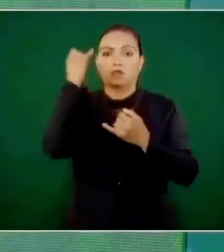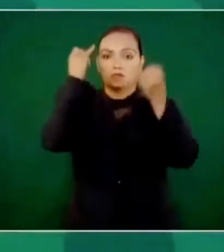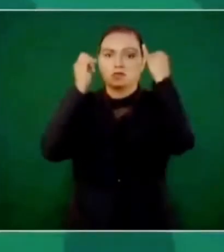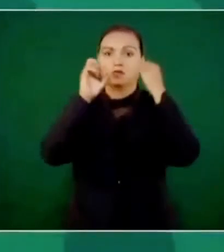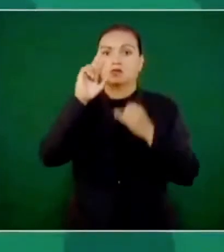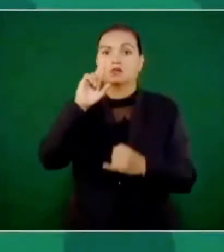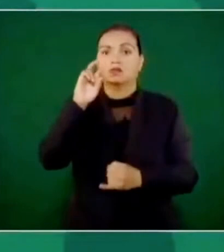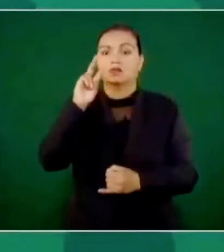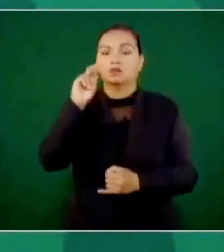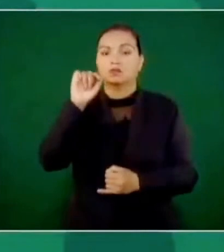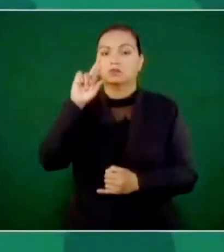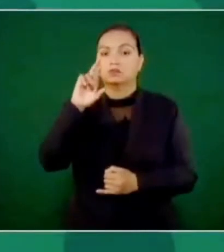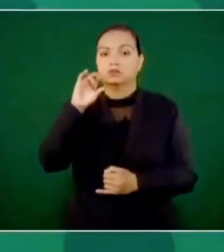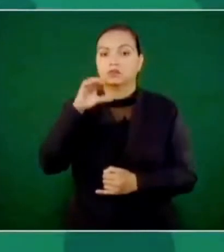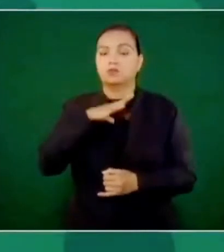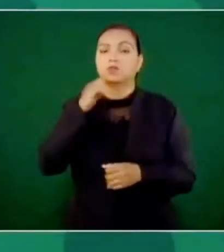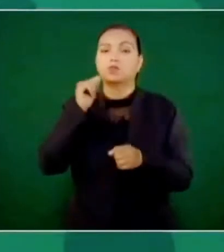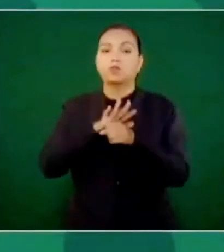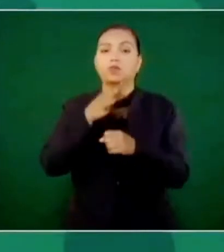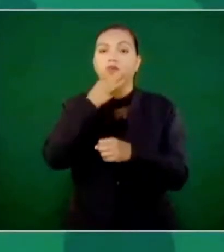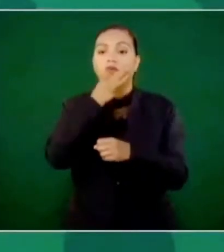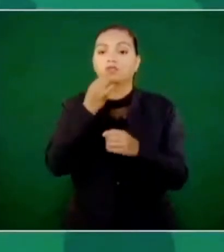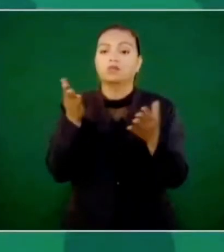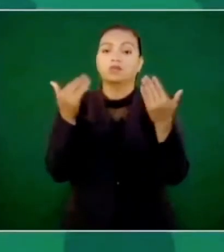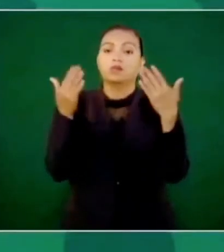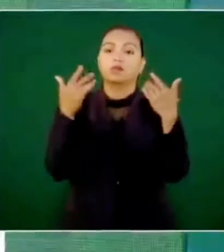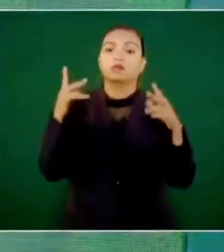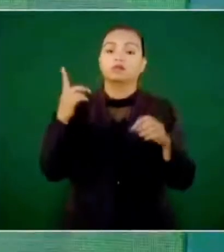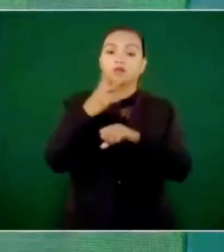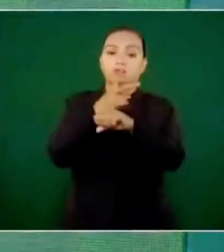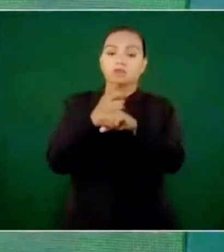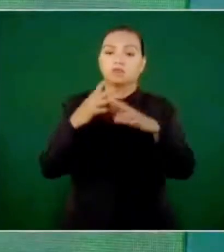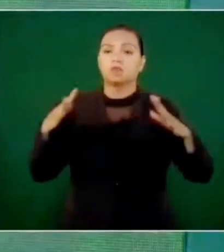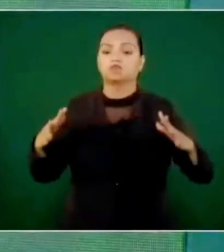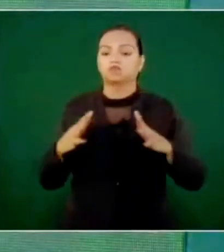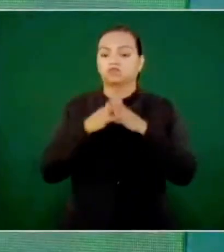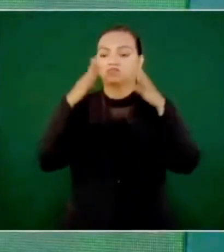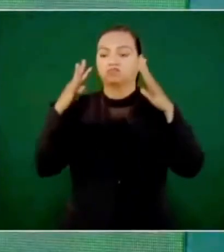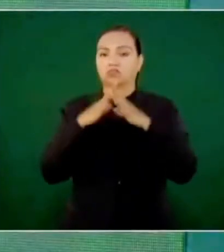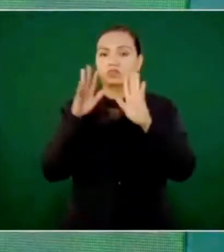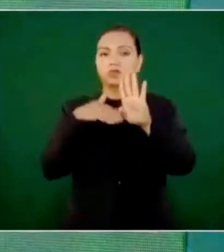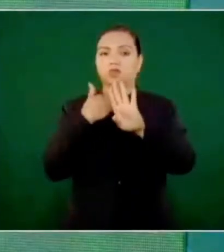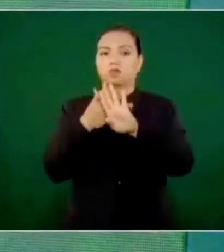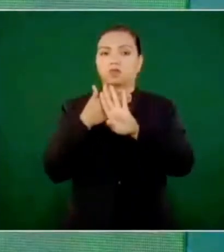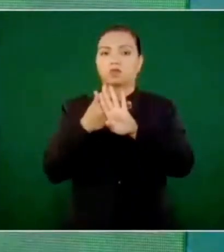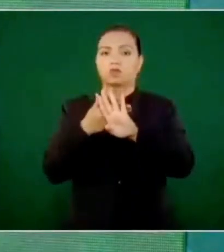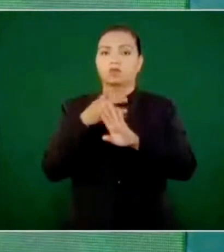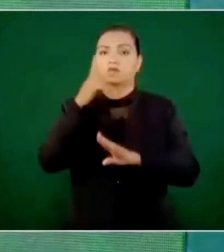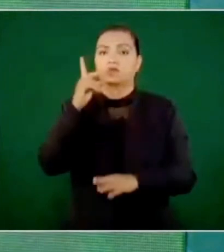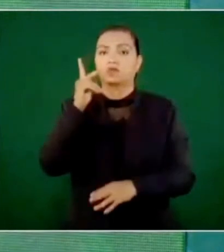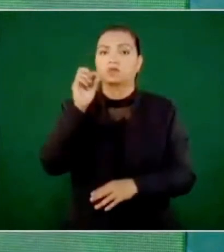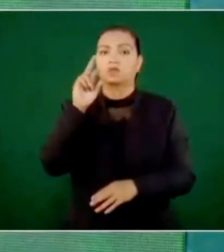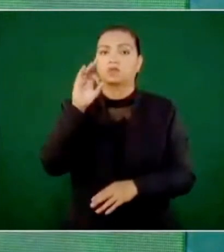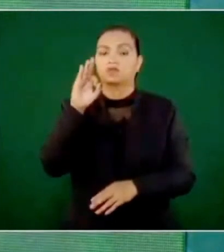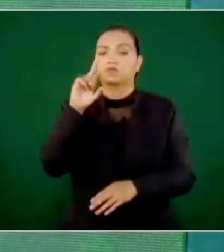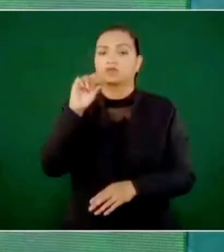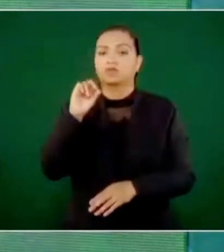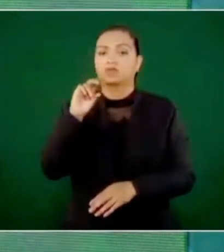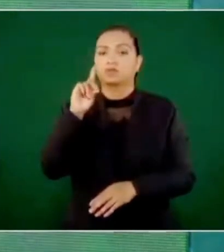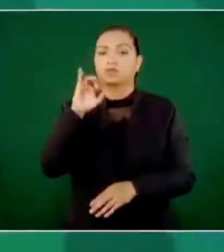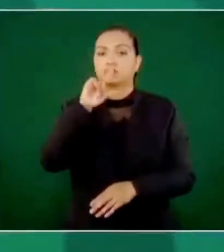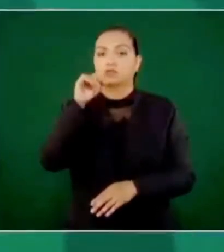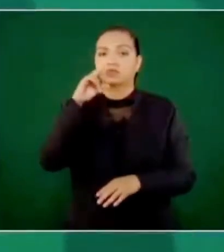que llamó a combatir la dictadura porfirista 18